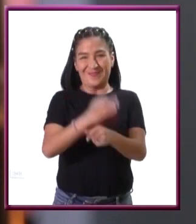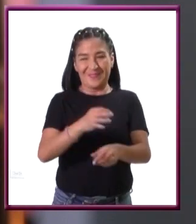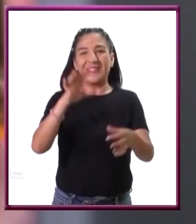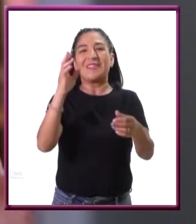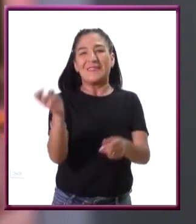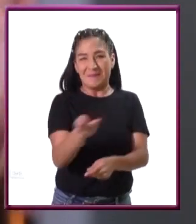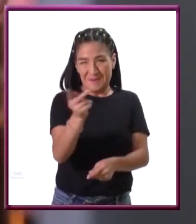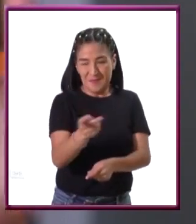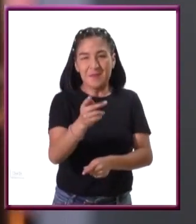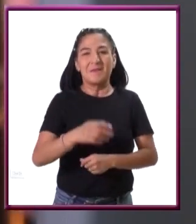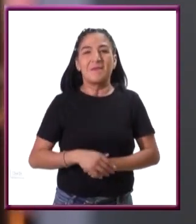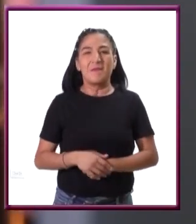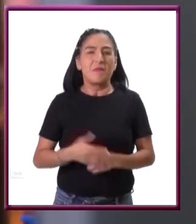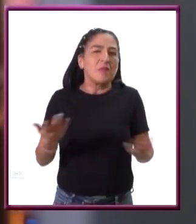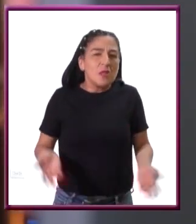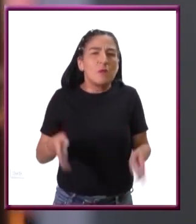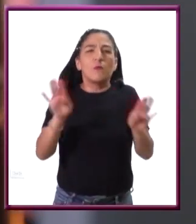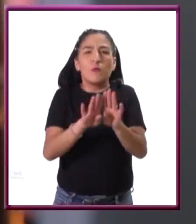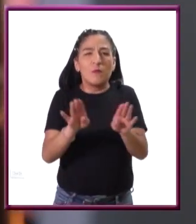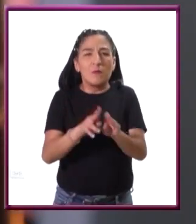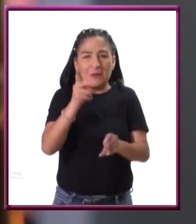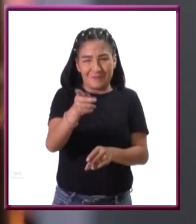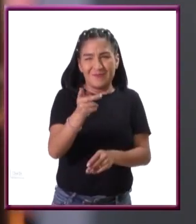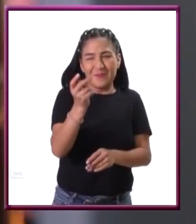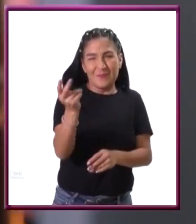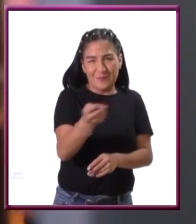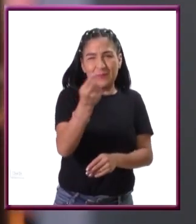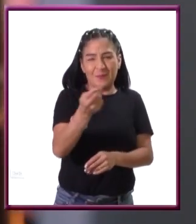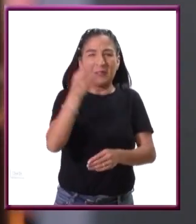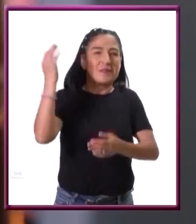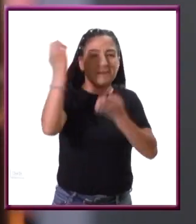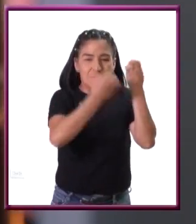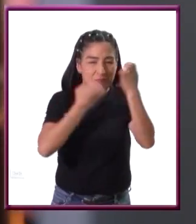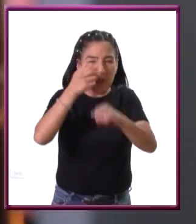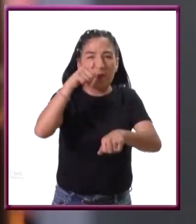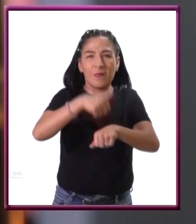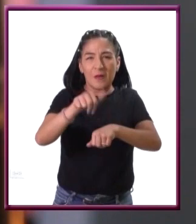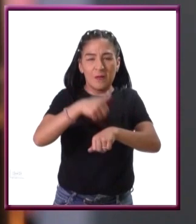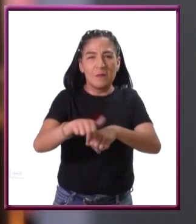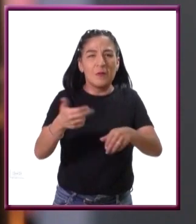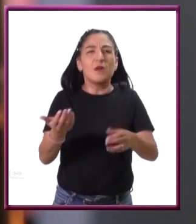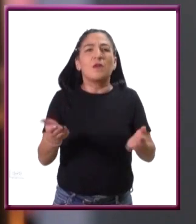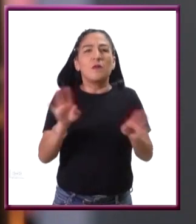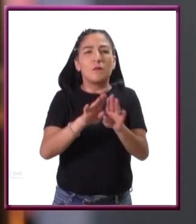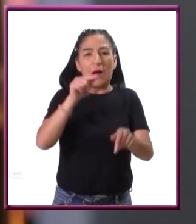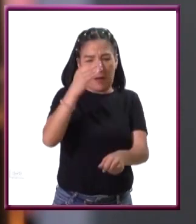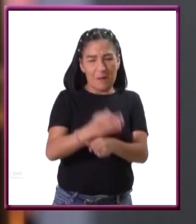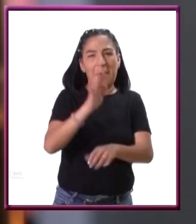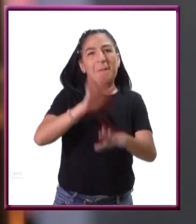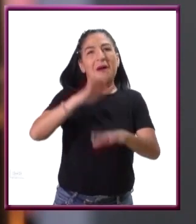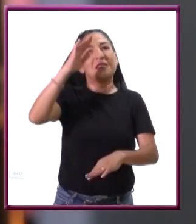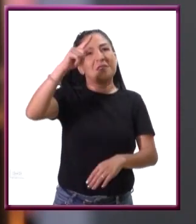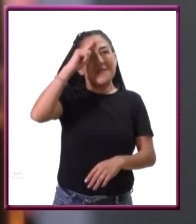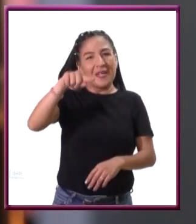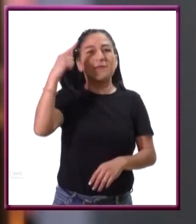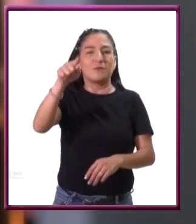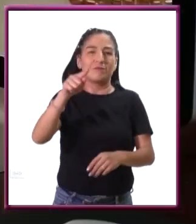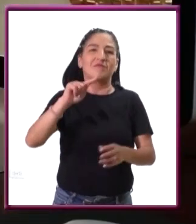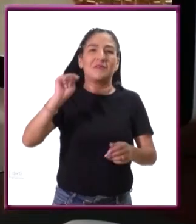es cómo estos análisis numéricos pueden llegar a ser más fáciles ahora con la tecnología digital. ¿Tú qué opinas al